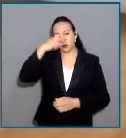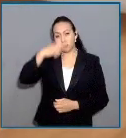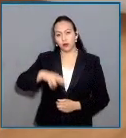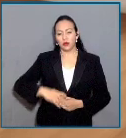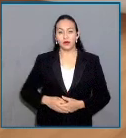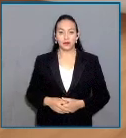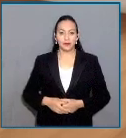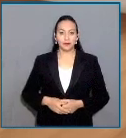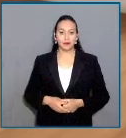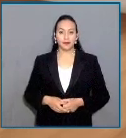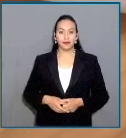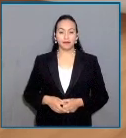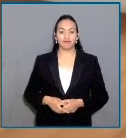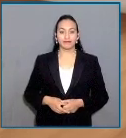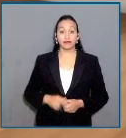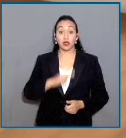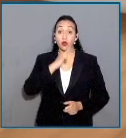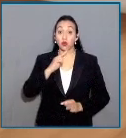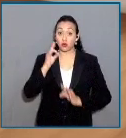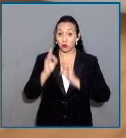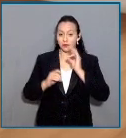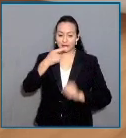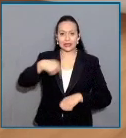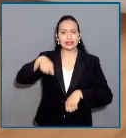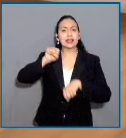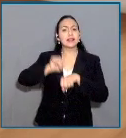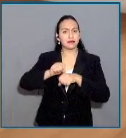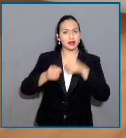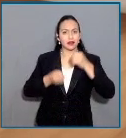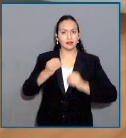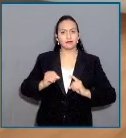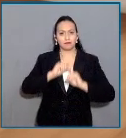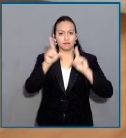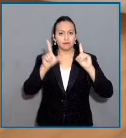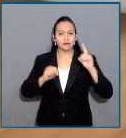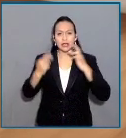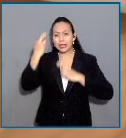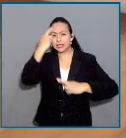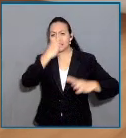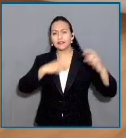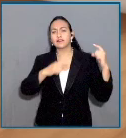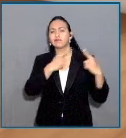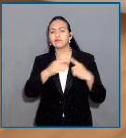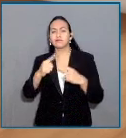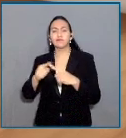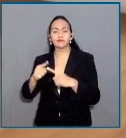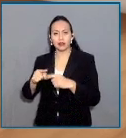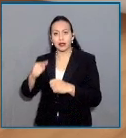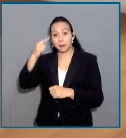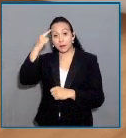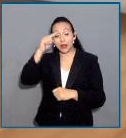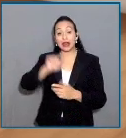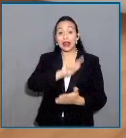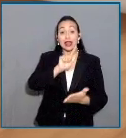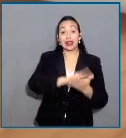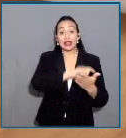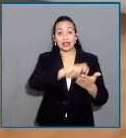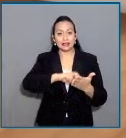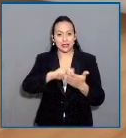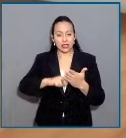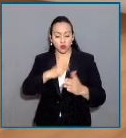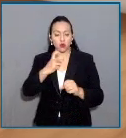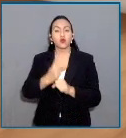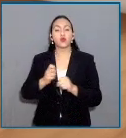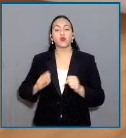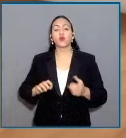Y en las noticias, esta semana la Suprema Corte analizará las modificaciones a distintas leyes secundarias relacionadas con la